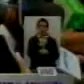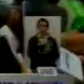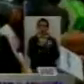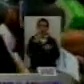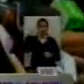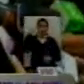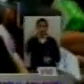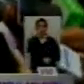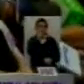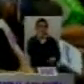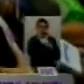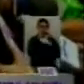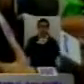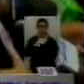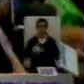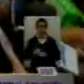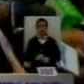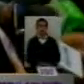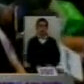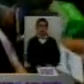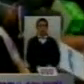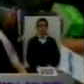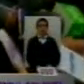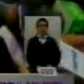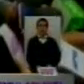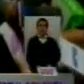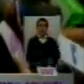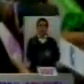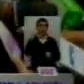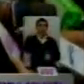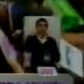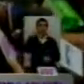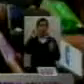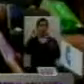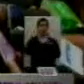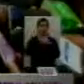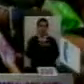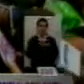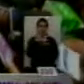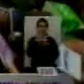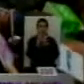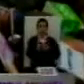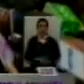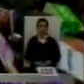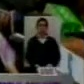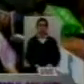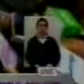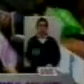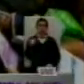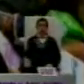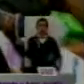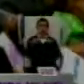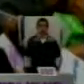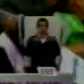sector privado, con el sector público, con quien gobierna, para lograr esa complementariedad que nos permita generar políticas,